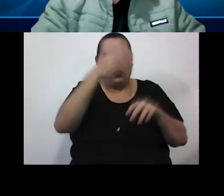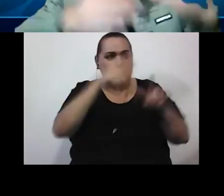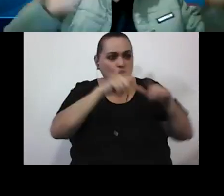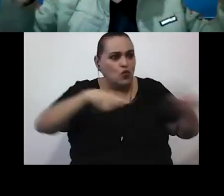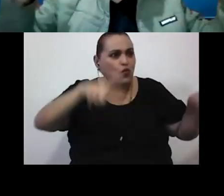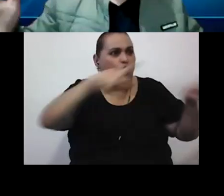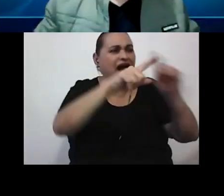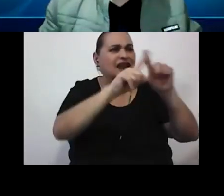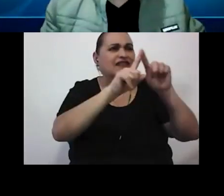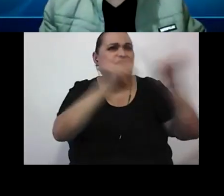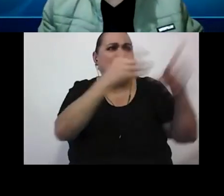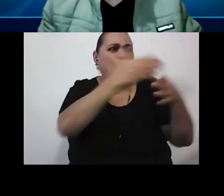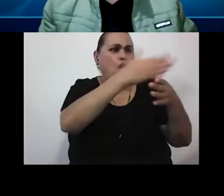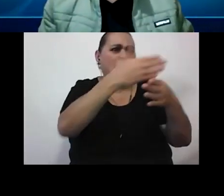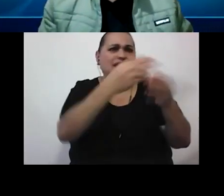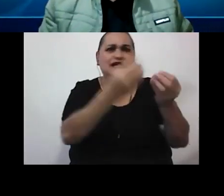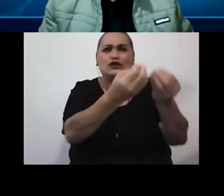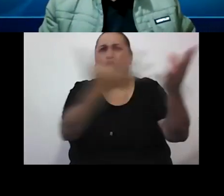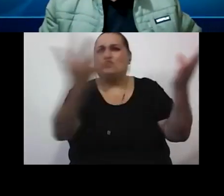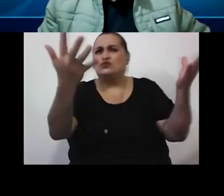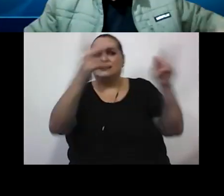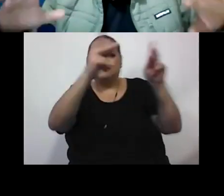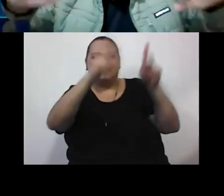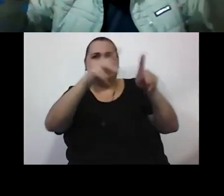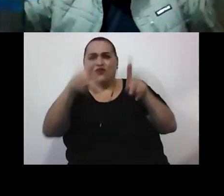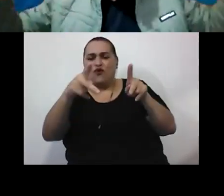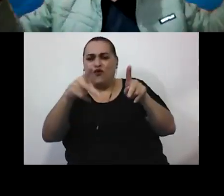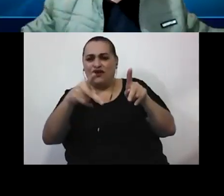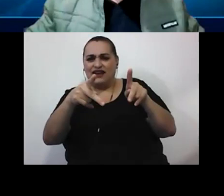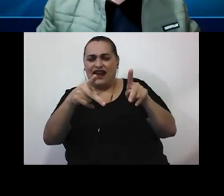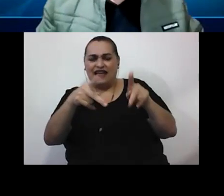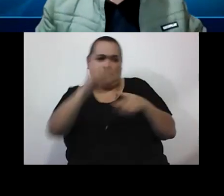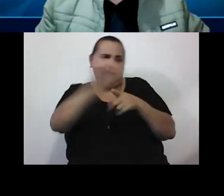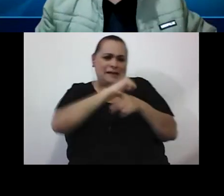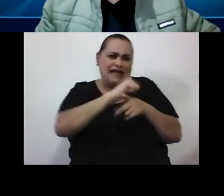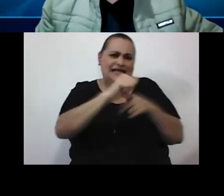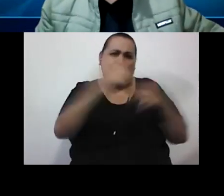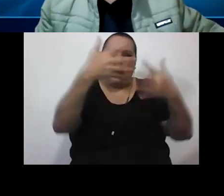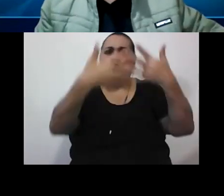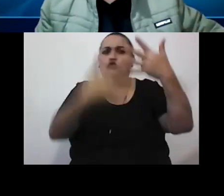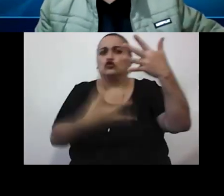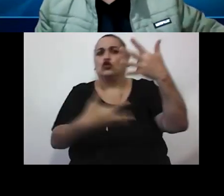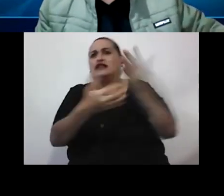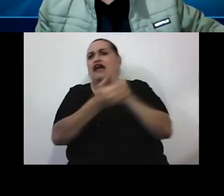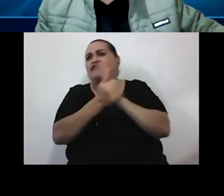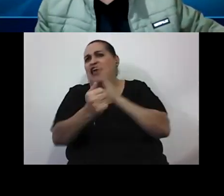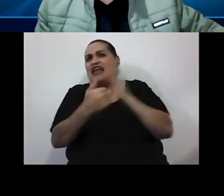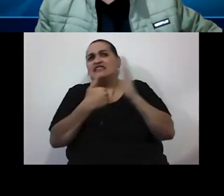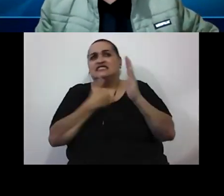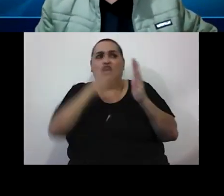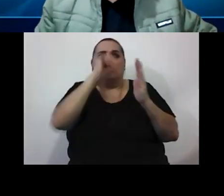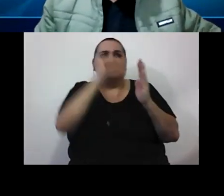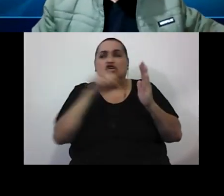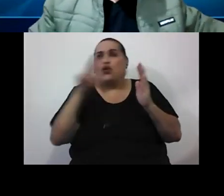y compartir con un montón de gente y poner en práctica un montón de habilidades que no sé si tengo o no tengo en ese